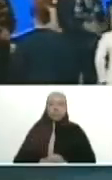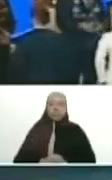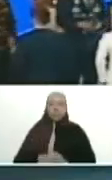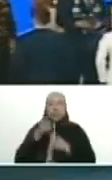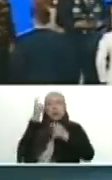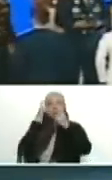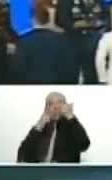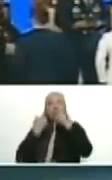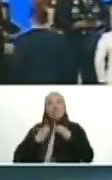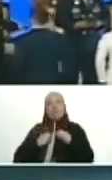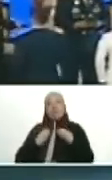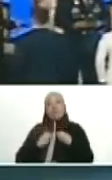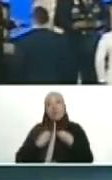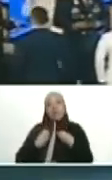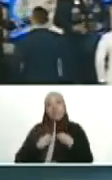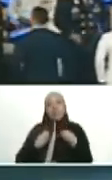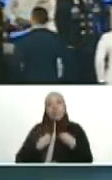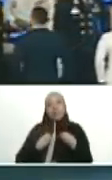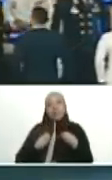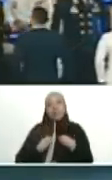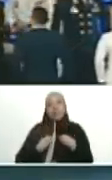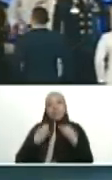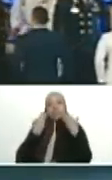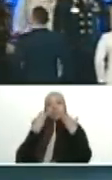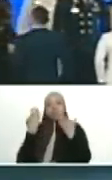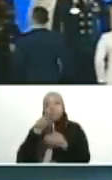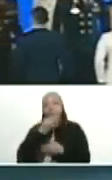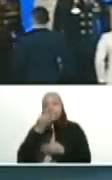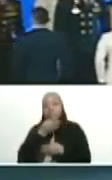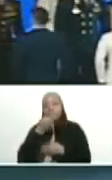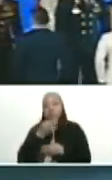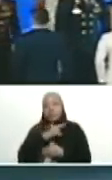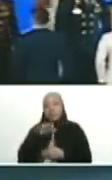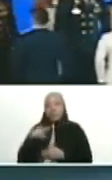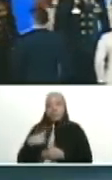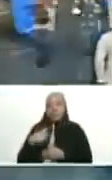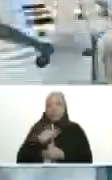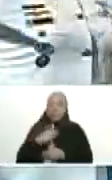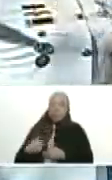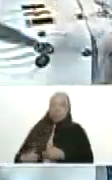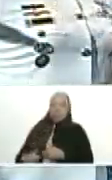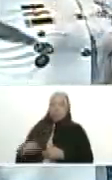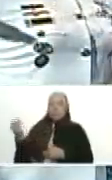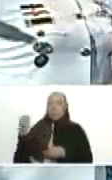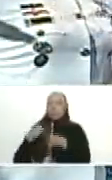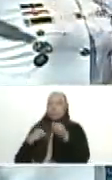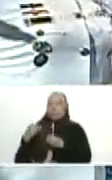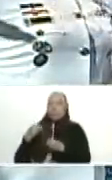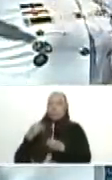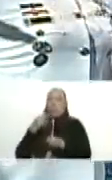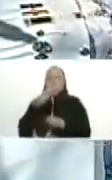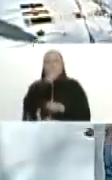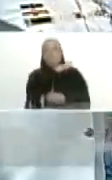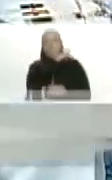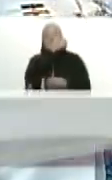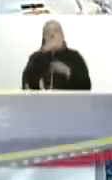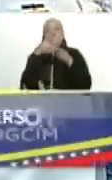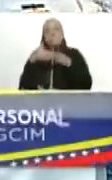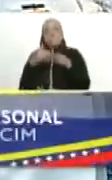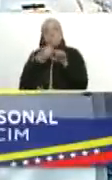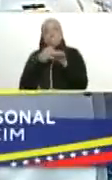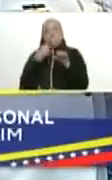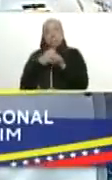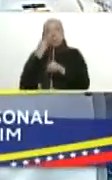Chávez vive. Mi comandante en jefe, buenas tardes. Permiso para recibir el grado de mayor y capitán de corbeta de la Fuerza Armada